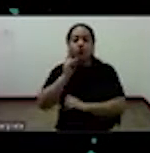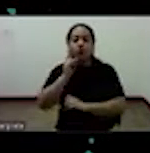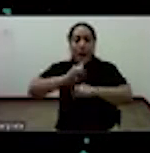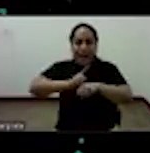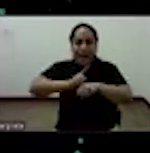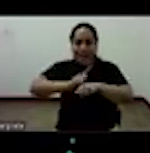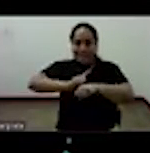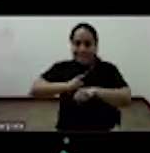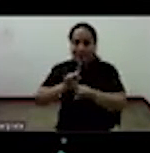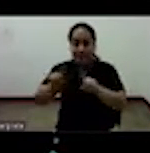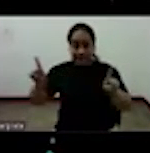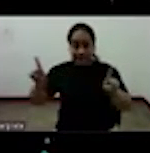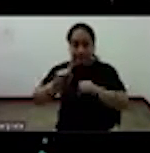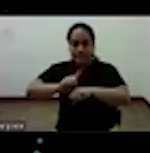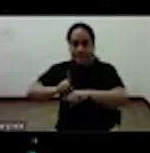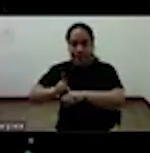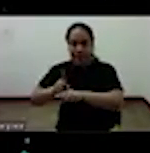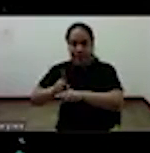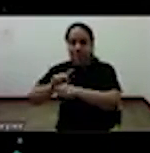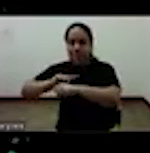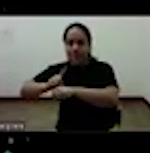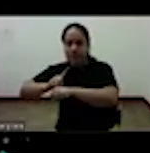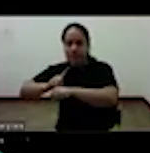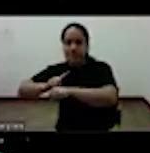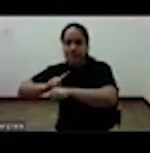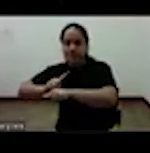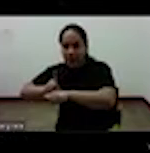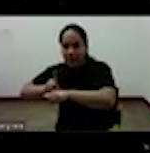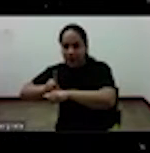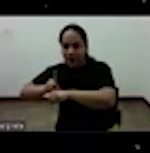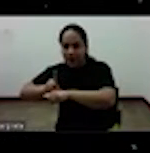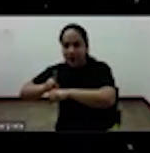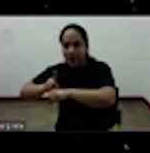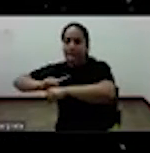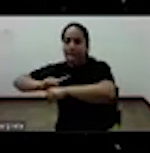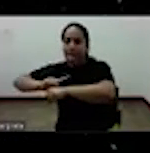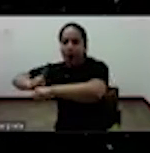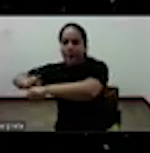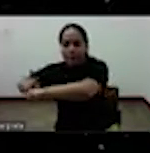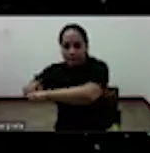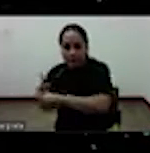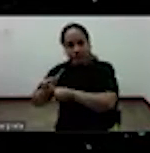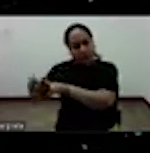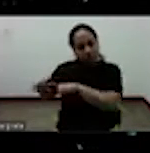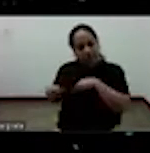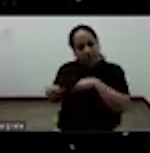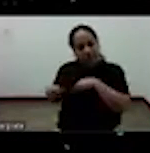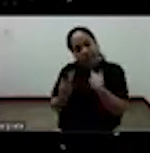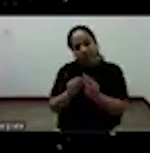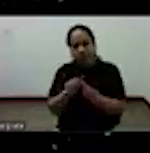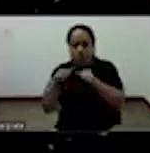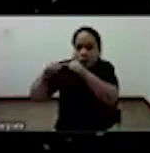distintas, que la llamo pulsos, pues es un pequeño homenaje al poema